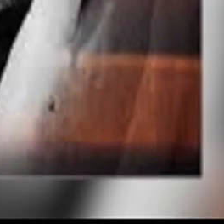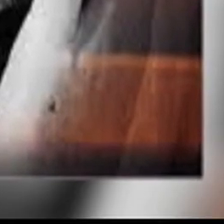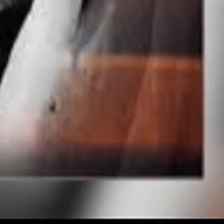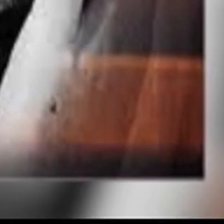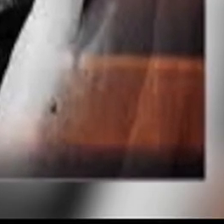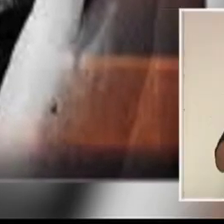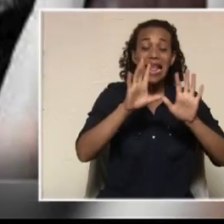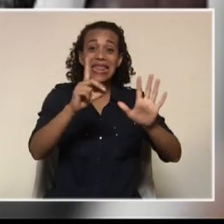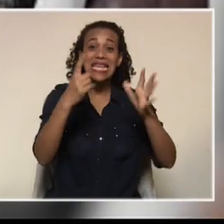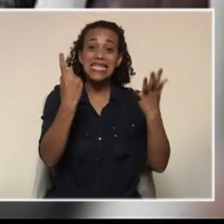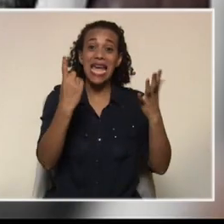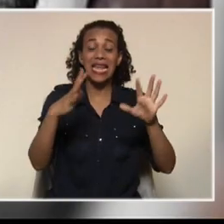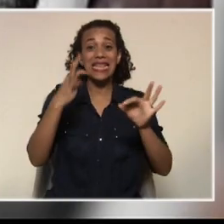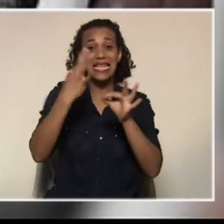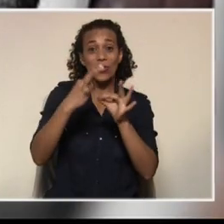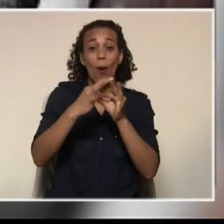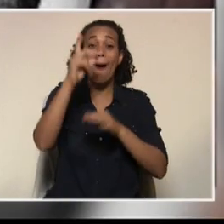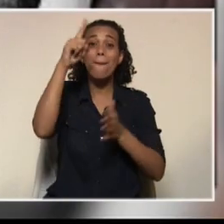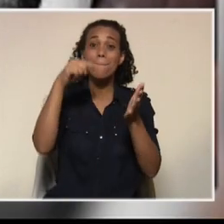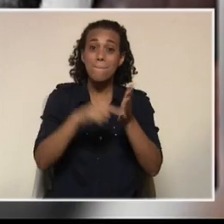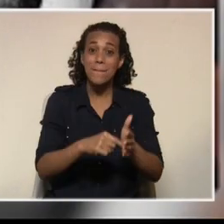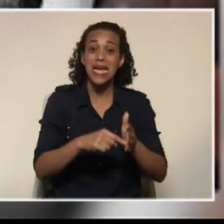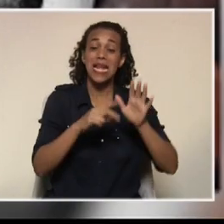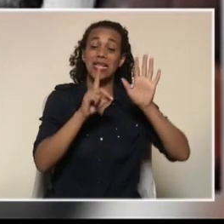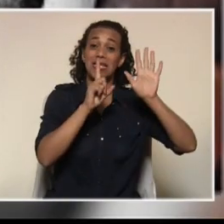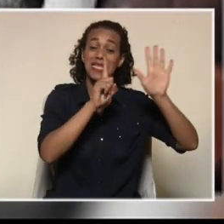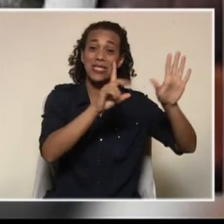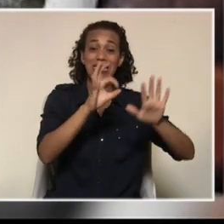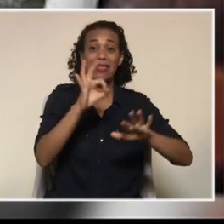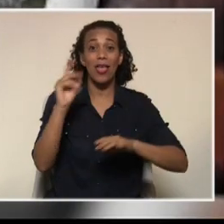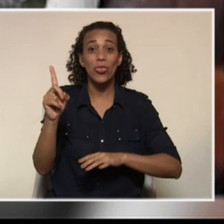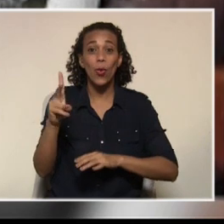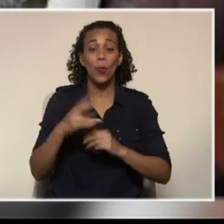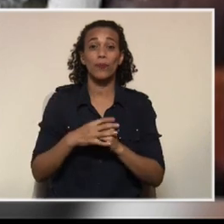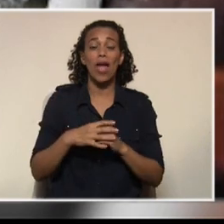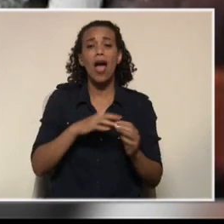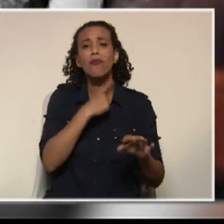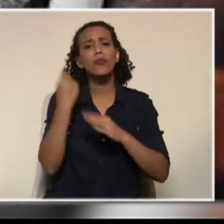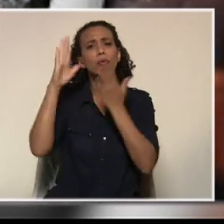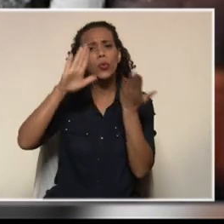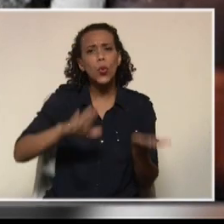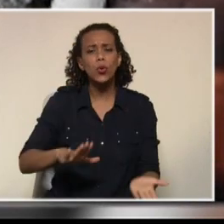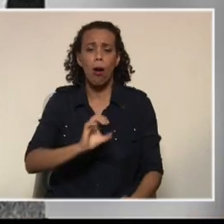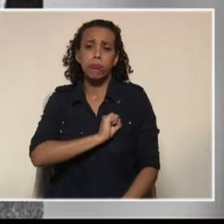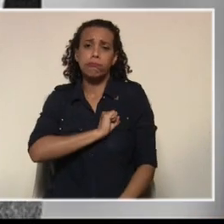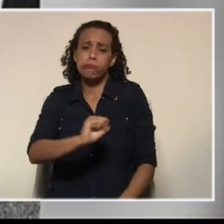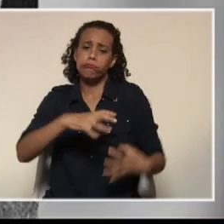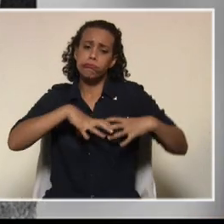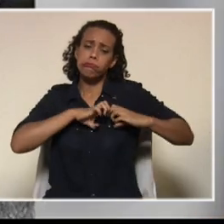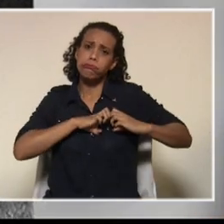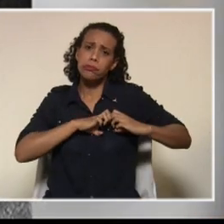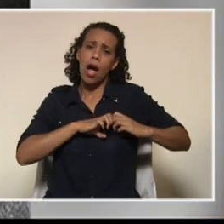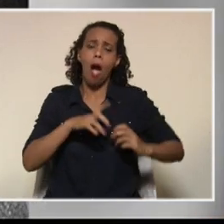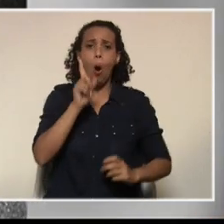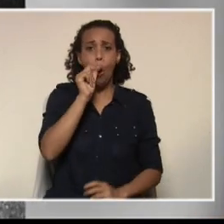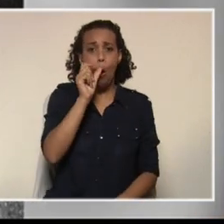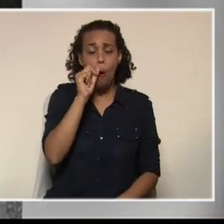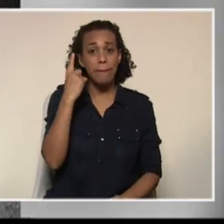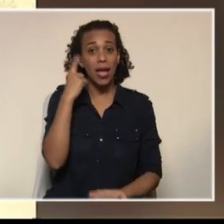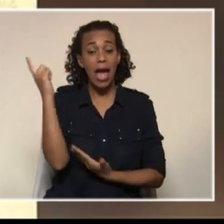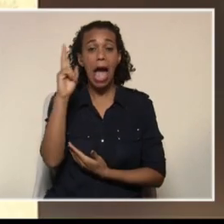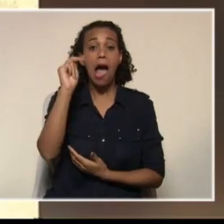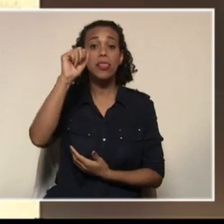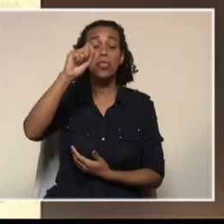El 16 de septiembre de 1962 fallece a causa de un ataque cardíaco Antonio